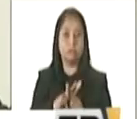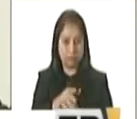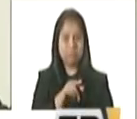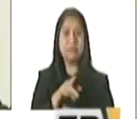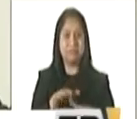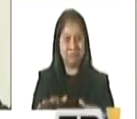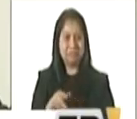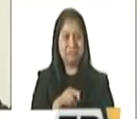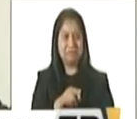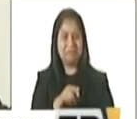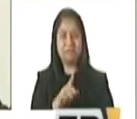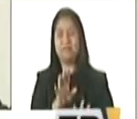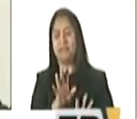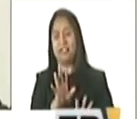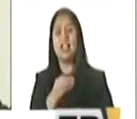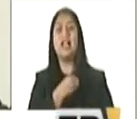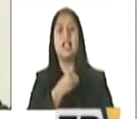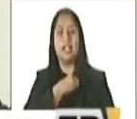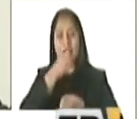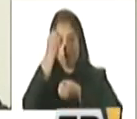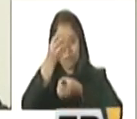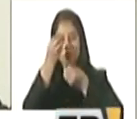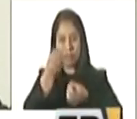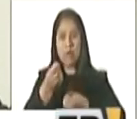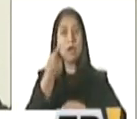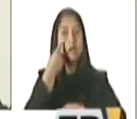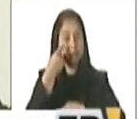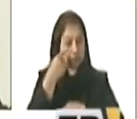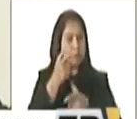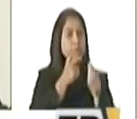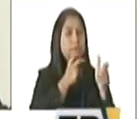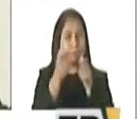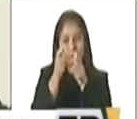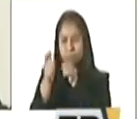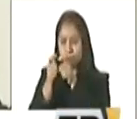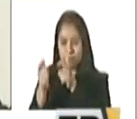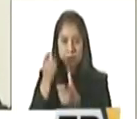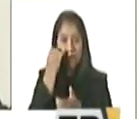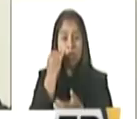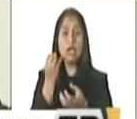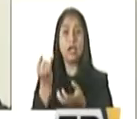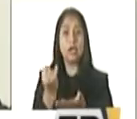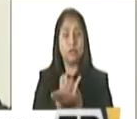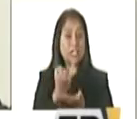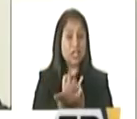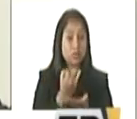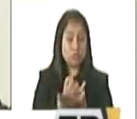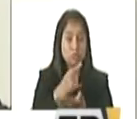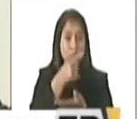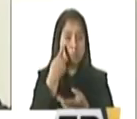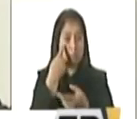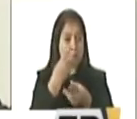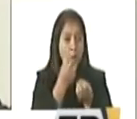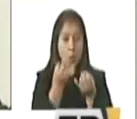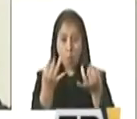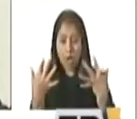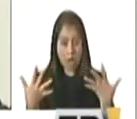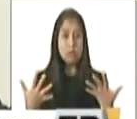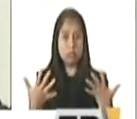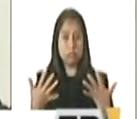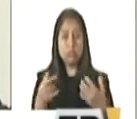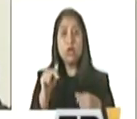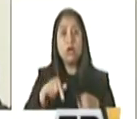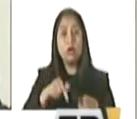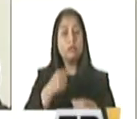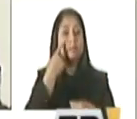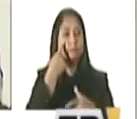coronavirus. Quiero decirles que hagamos un monitoreo muy preciso del número de casos. Hemos establecido un mecanismo